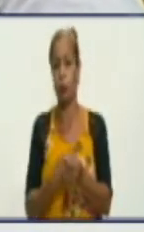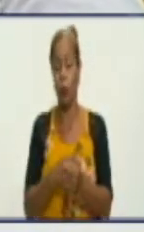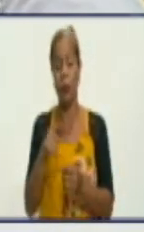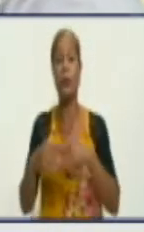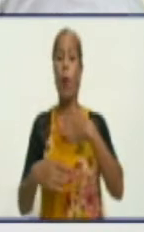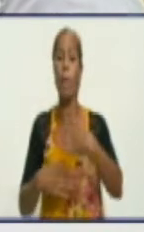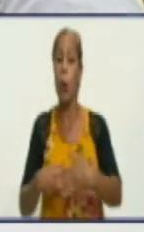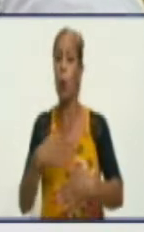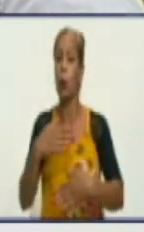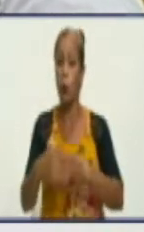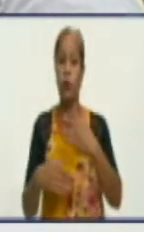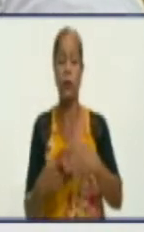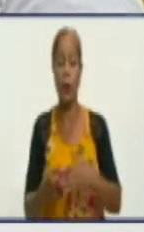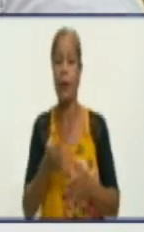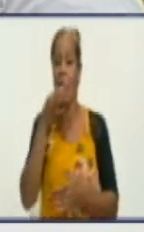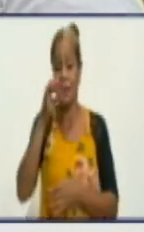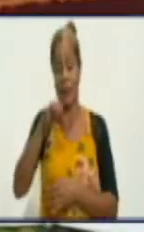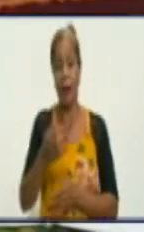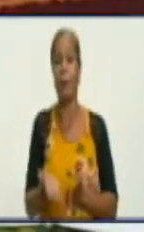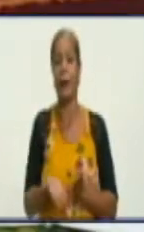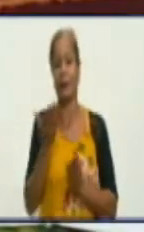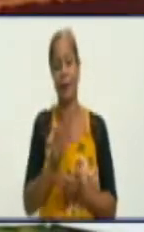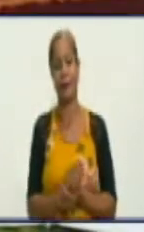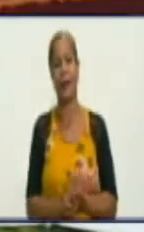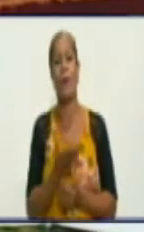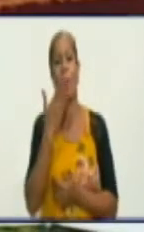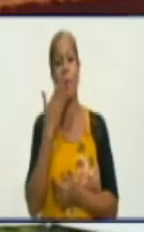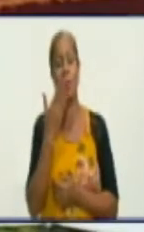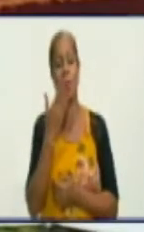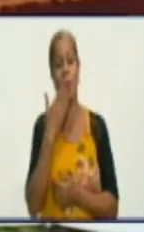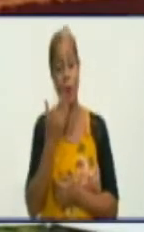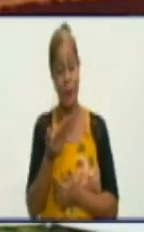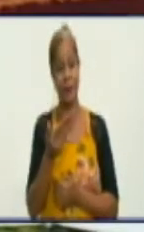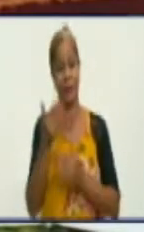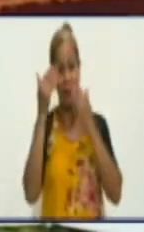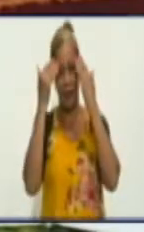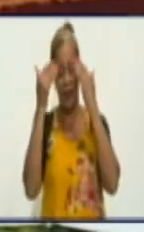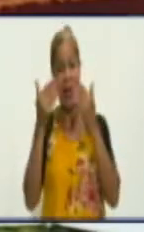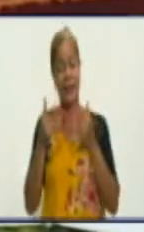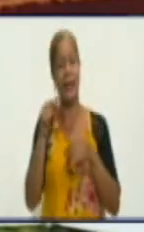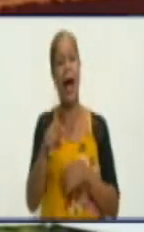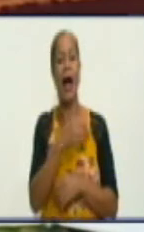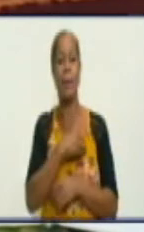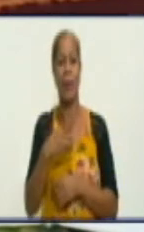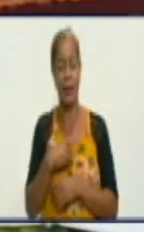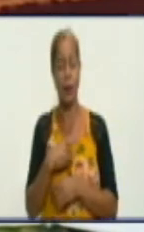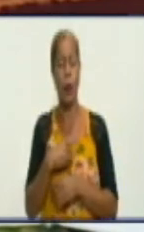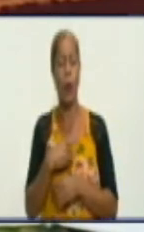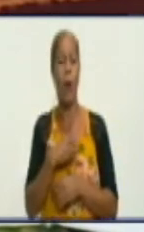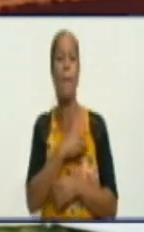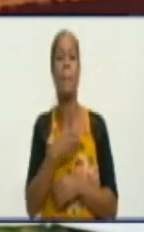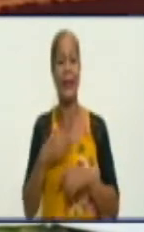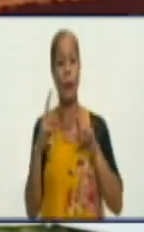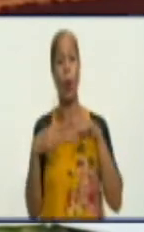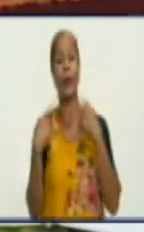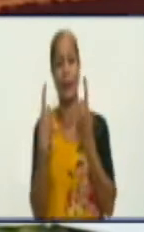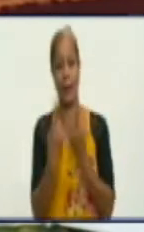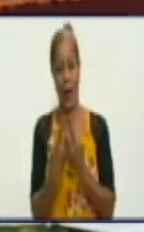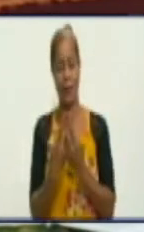tensión arterial que se eleve. Bien, muchísimas gracias al doctor Adrián de Jesús Espinosa Valdés, médico general integral del